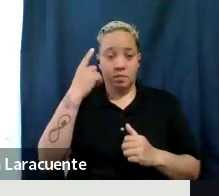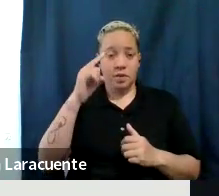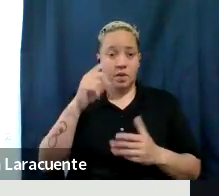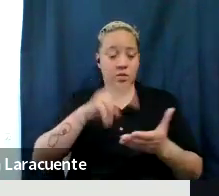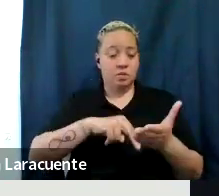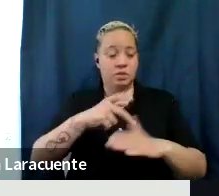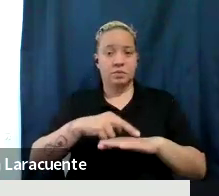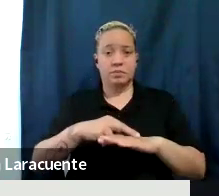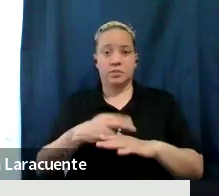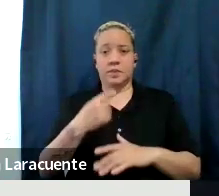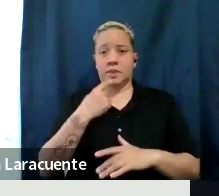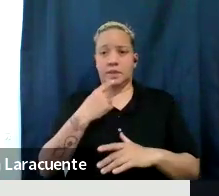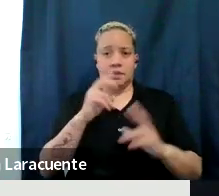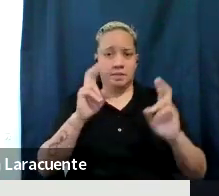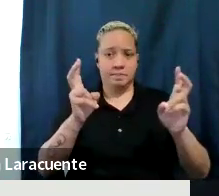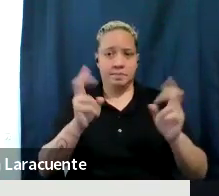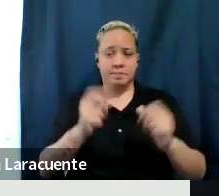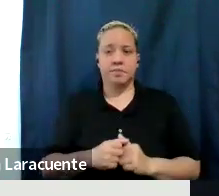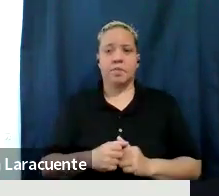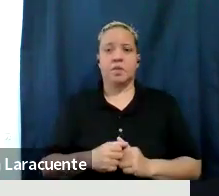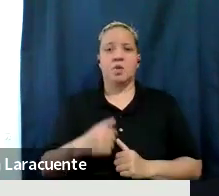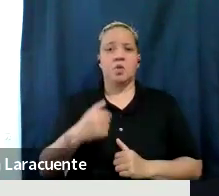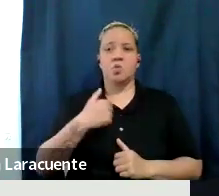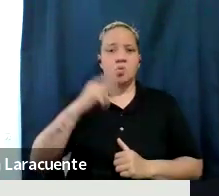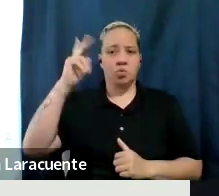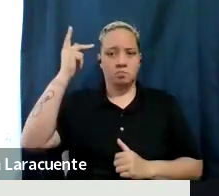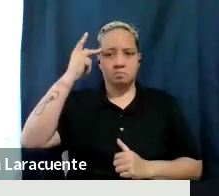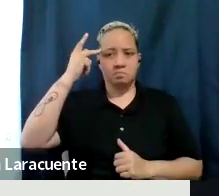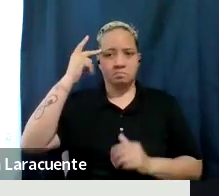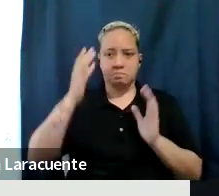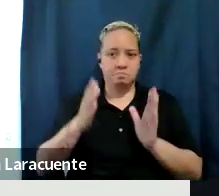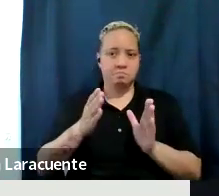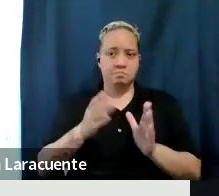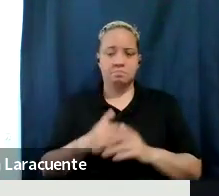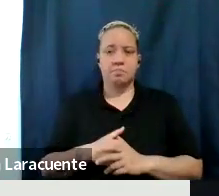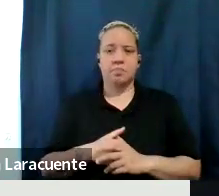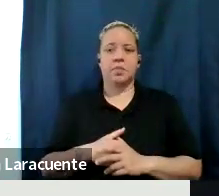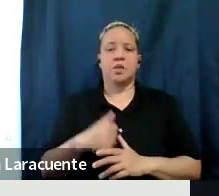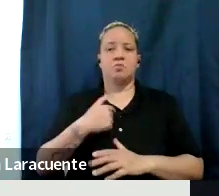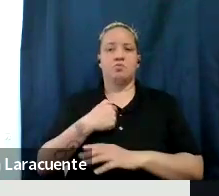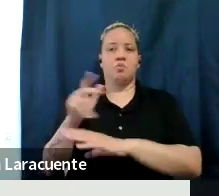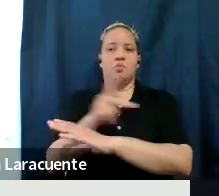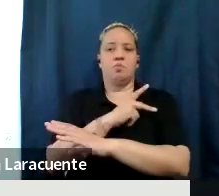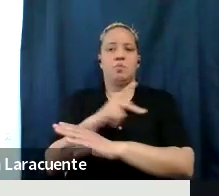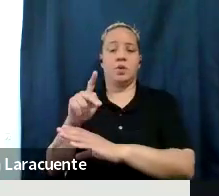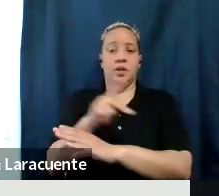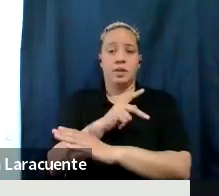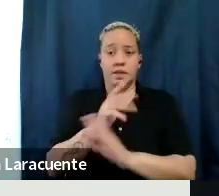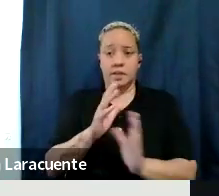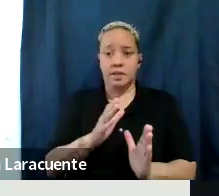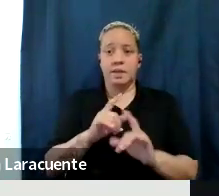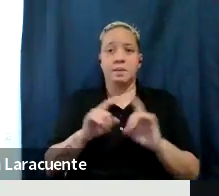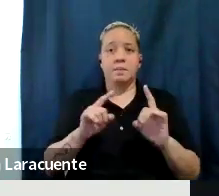él dice literalmente, cito, yo no soy un político, dice Juan Ramón Jiménez, soy un poeta, pero mis